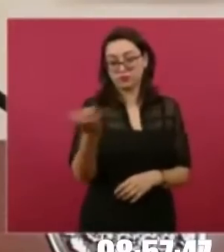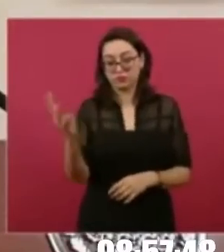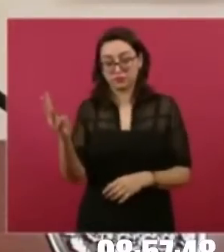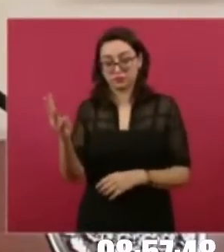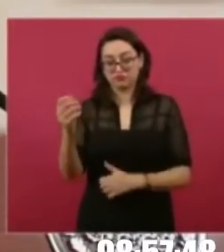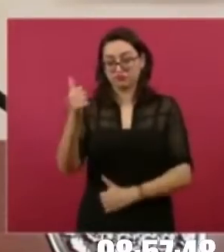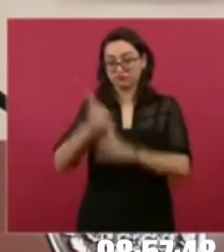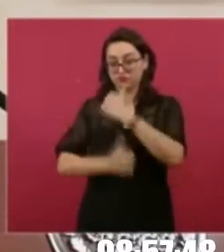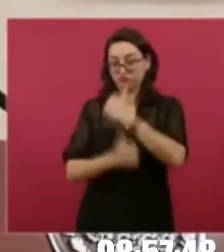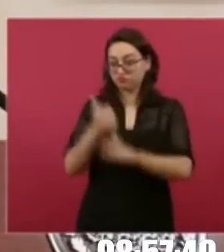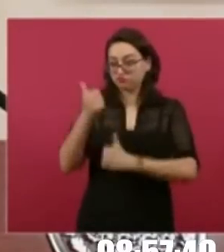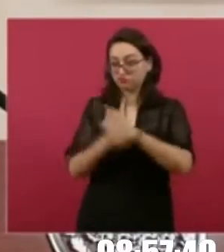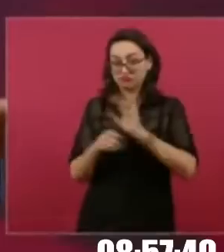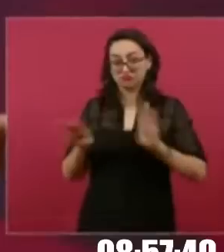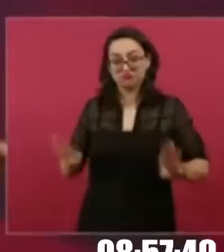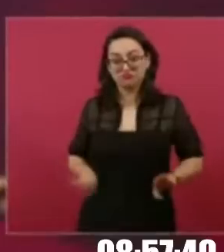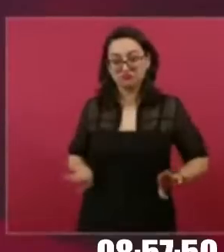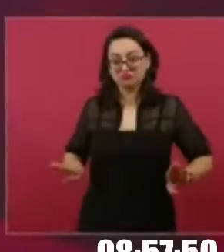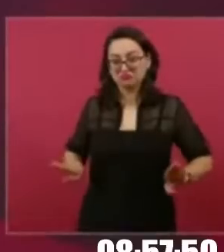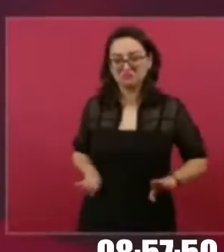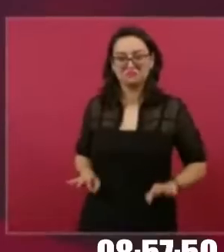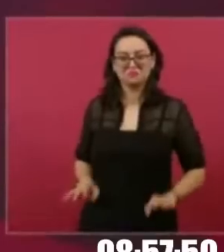de primera